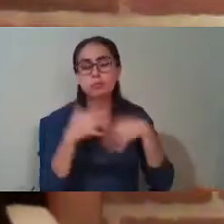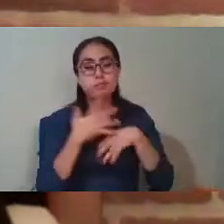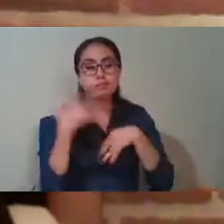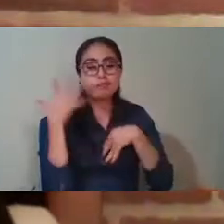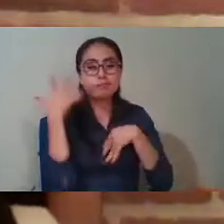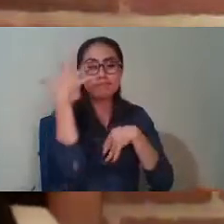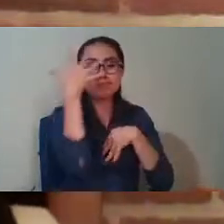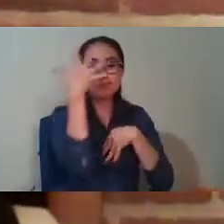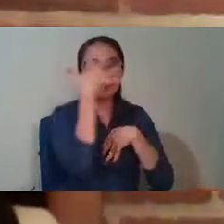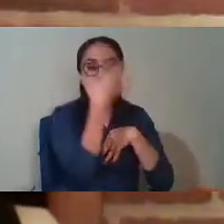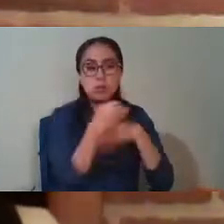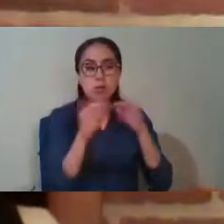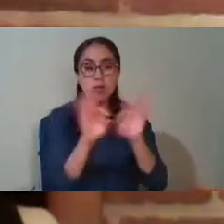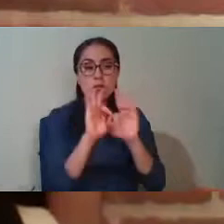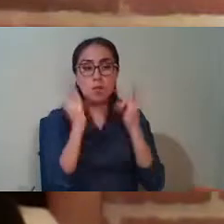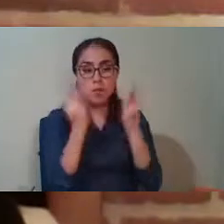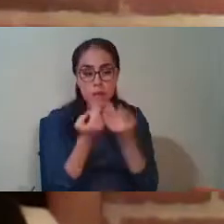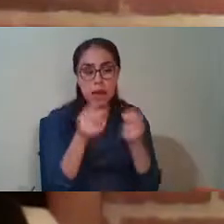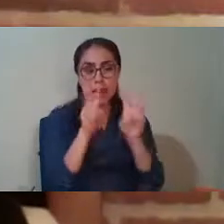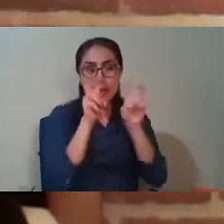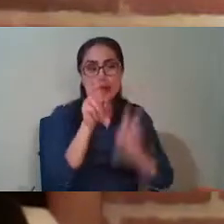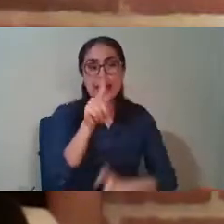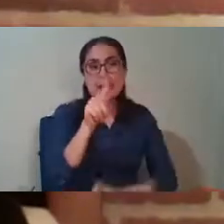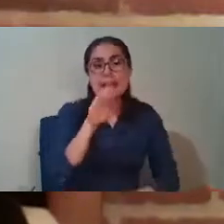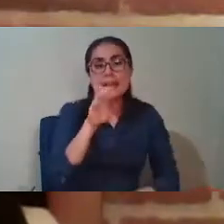Terrenal. Y es...